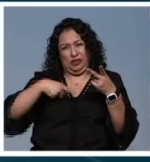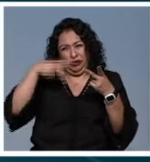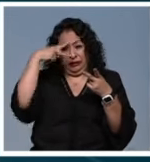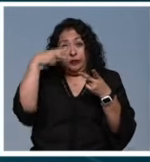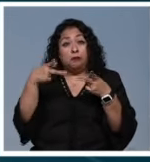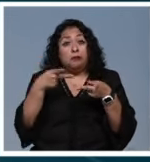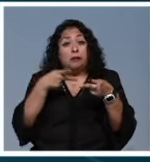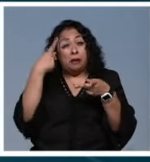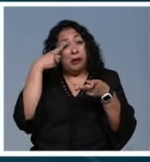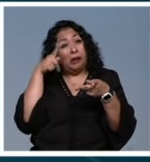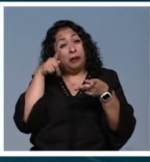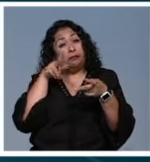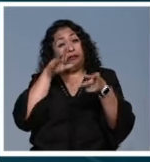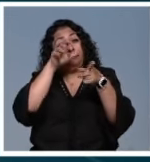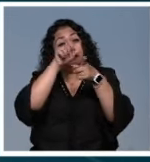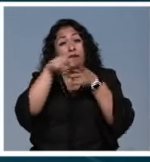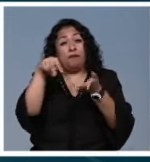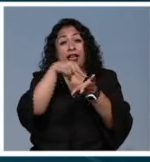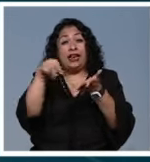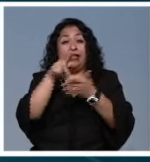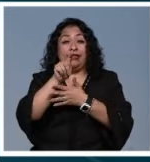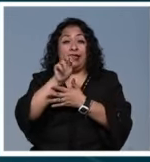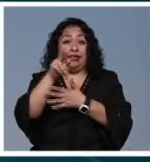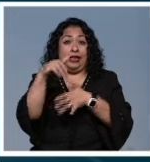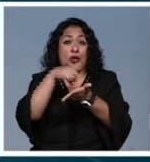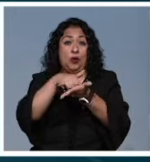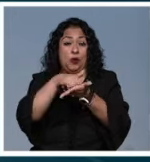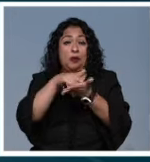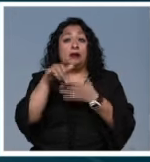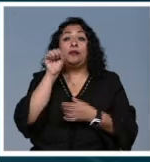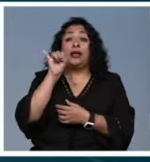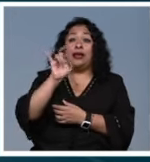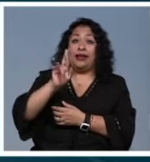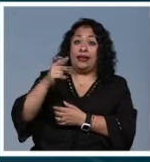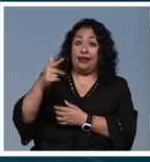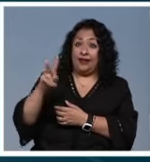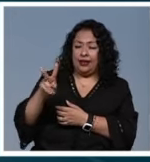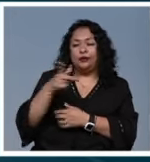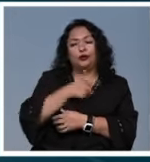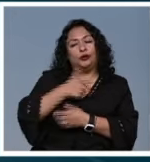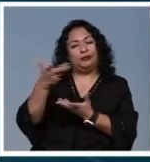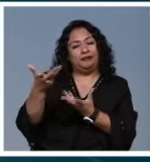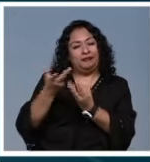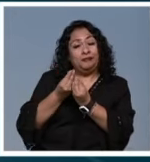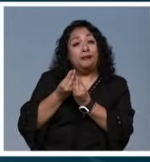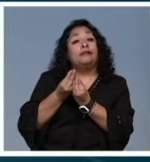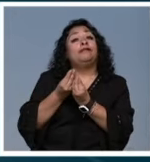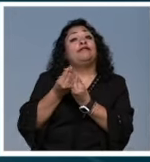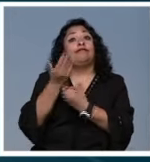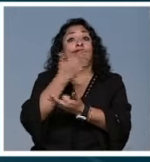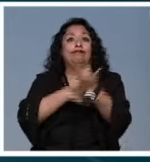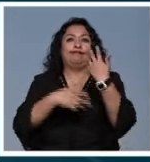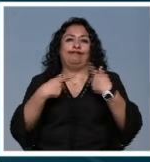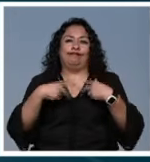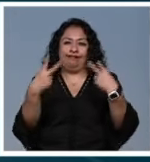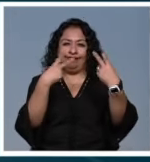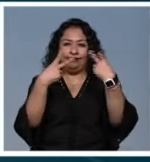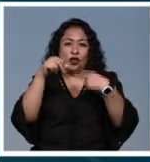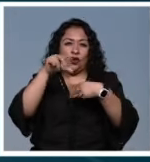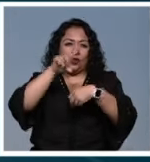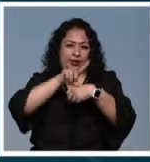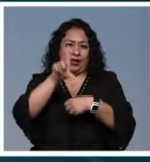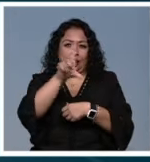para conquistar el Ballet Théâtre de Nueva York. Efectivamente, Rafael García Villegas, qué gusto estar contigo y con todo nuestro público en